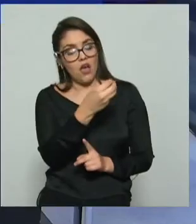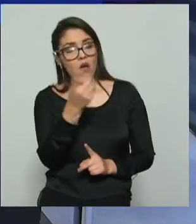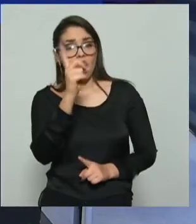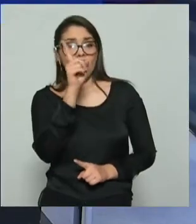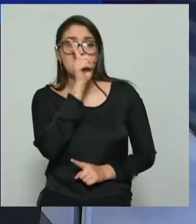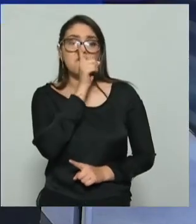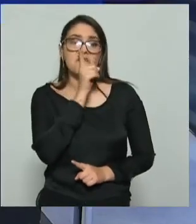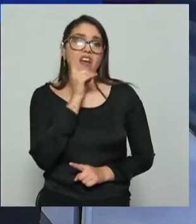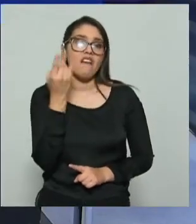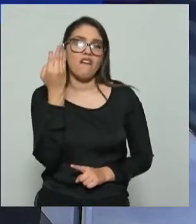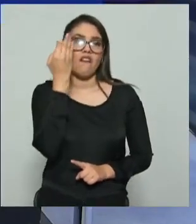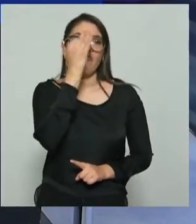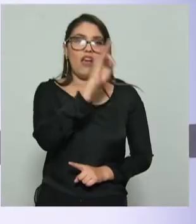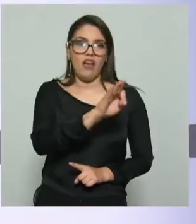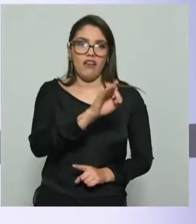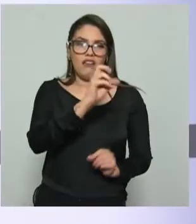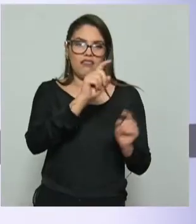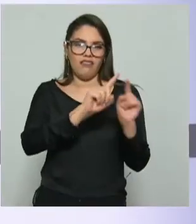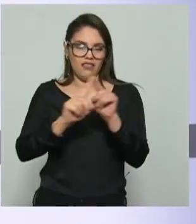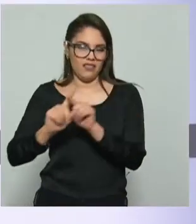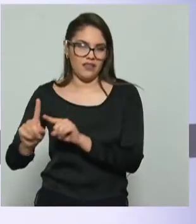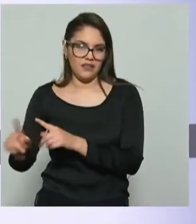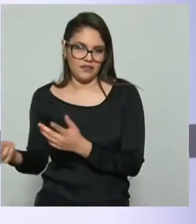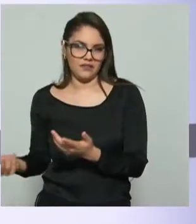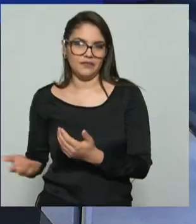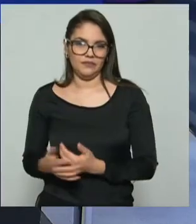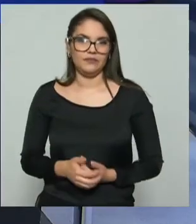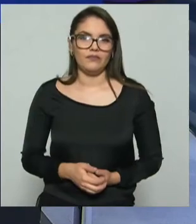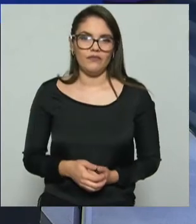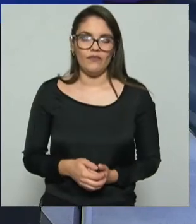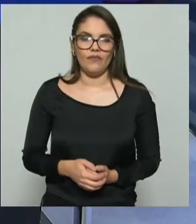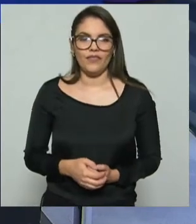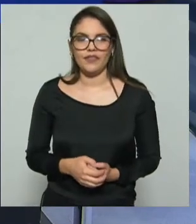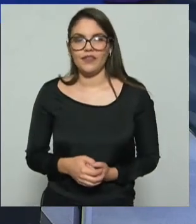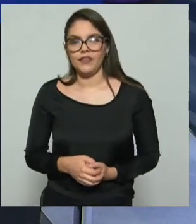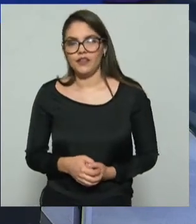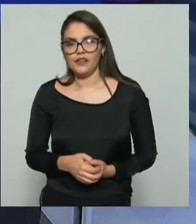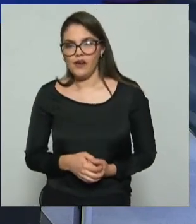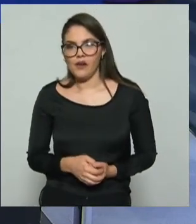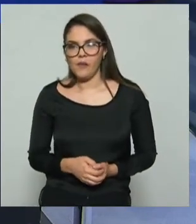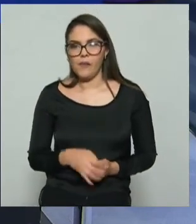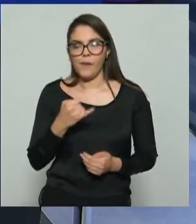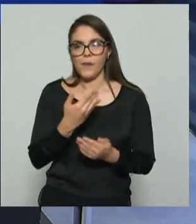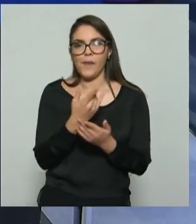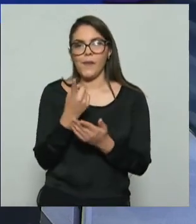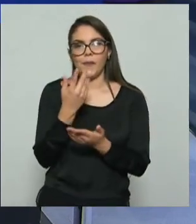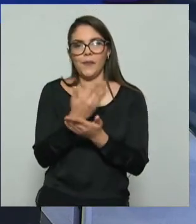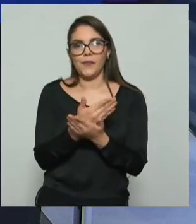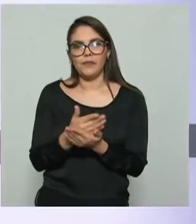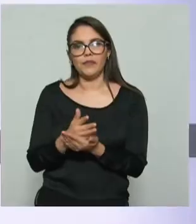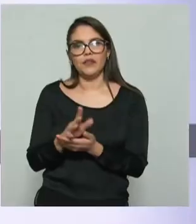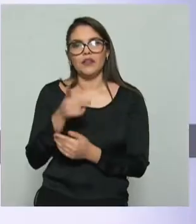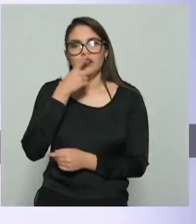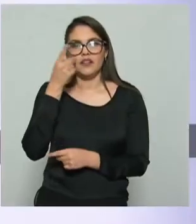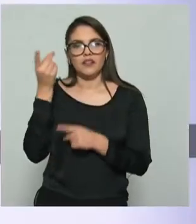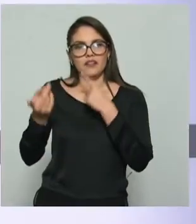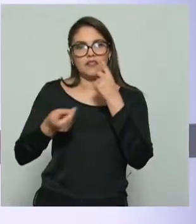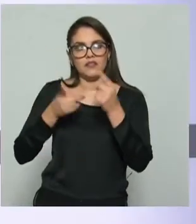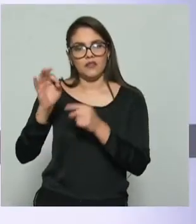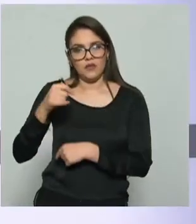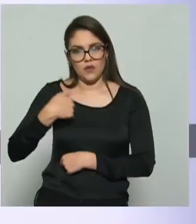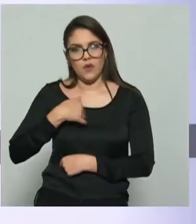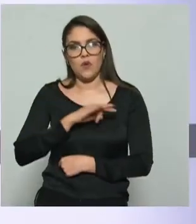las llevan a esto. ¿Qué pasa muchas veces, por ejemplo, cuando una mujer difunde el contenido íntimo sin consentimiento de otra mujer? Resulta que es la novia,